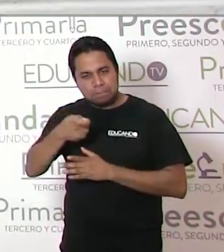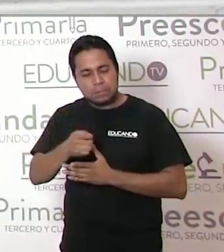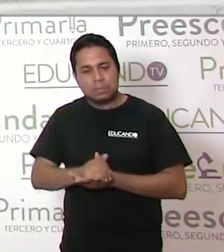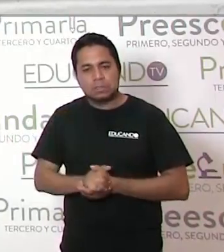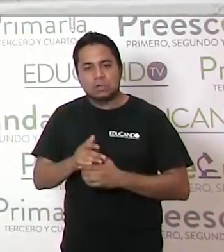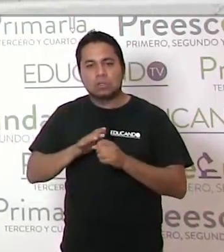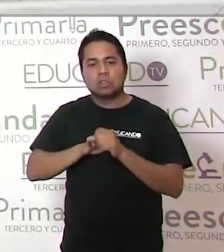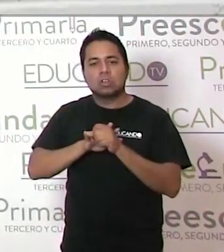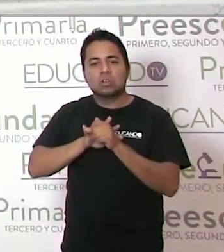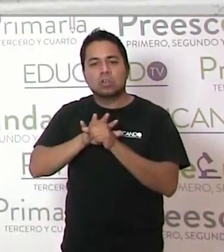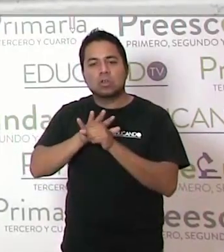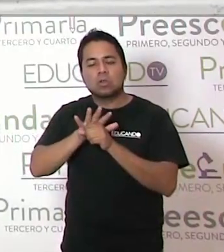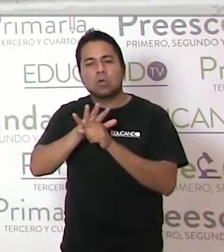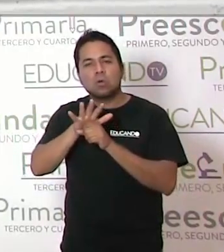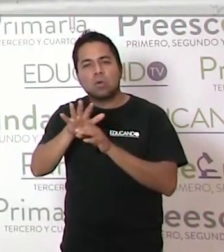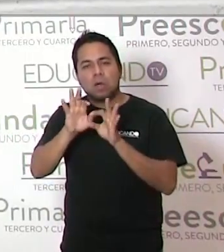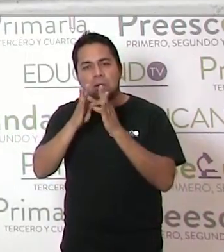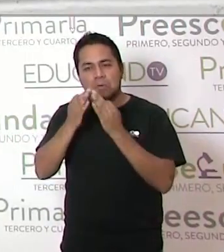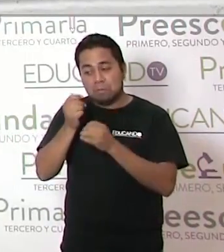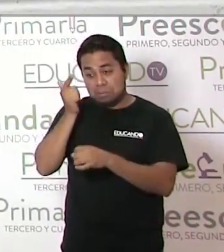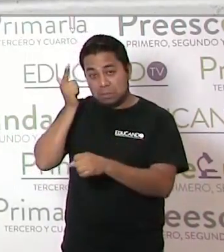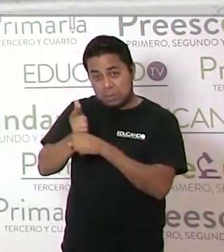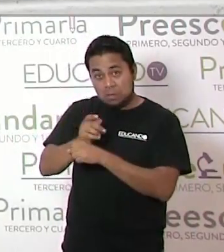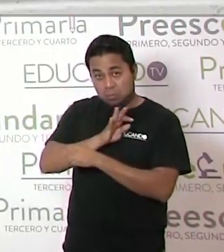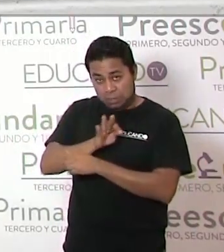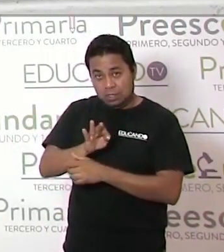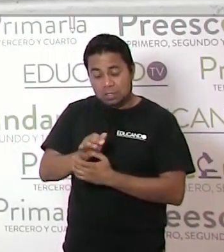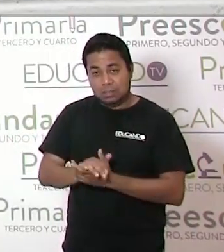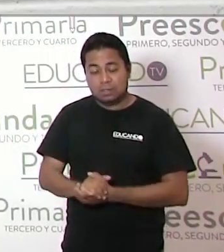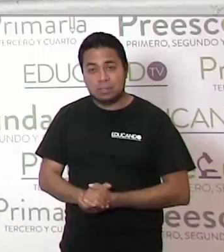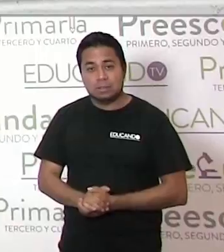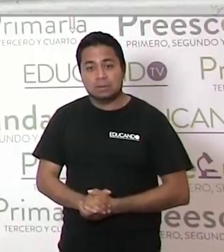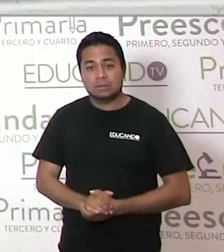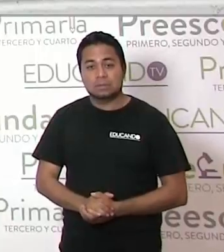¿Qué figura se forma? ¿Logras verlo?